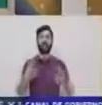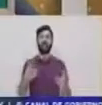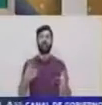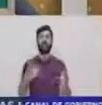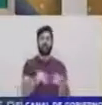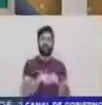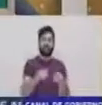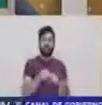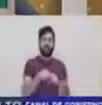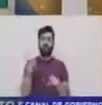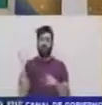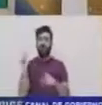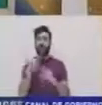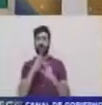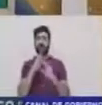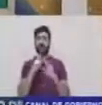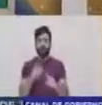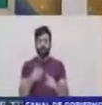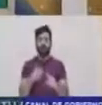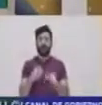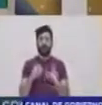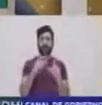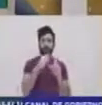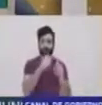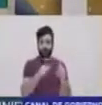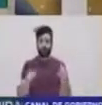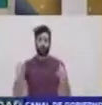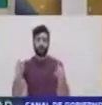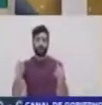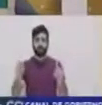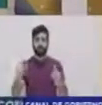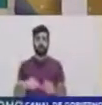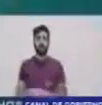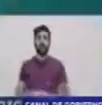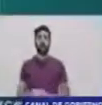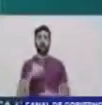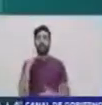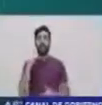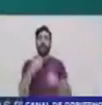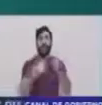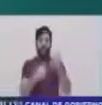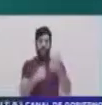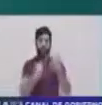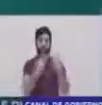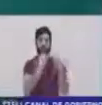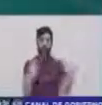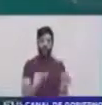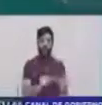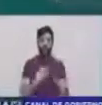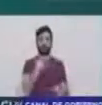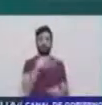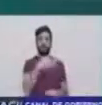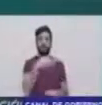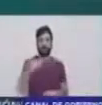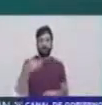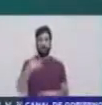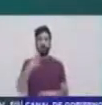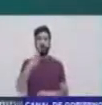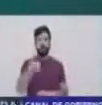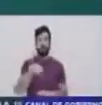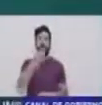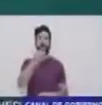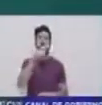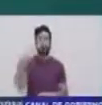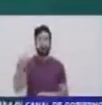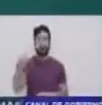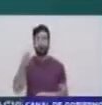es igual al producto de pi por el cuadrado del radio. sustituimos los datos y nos quedan